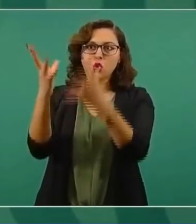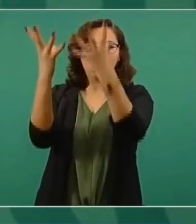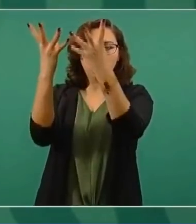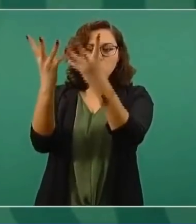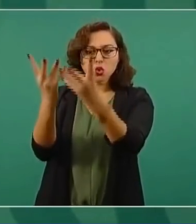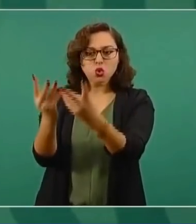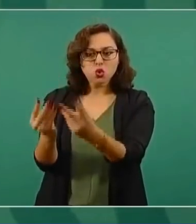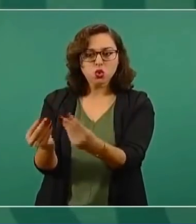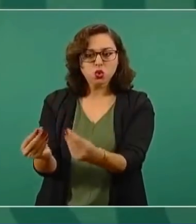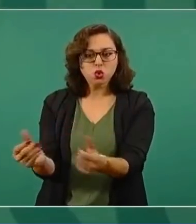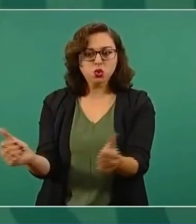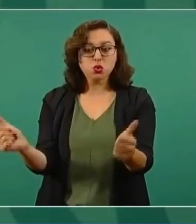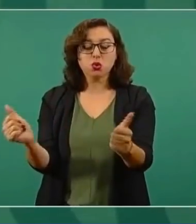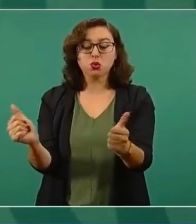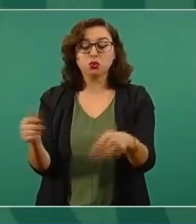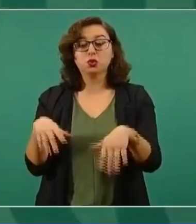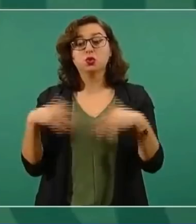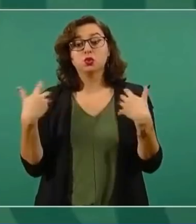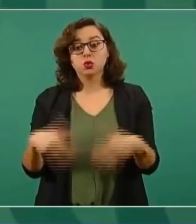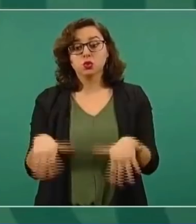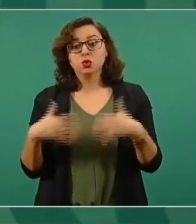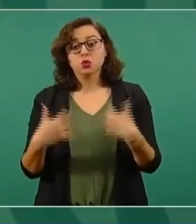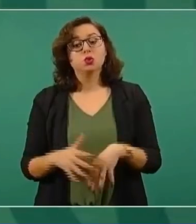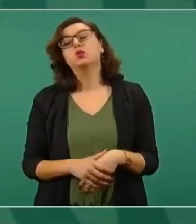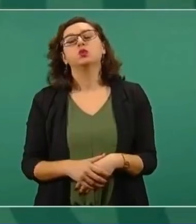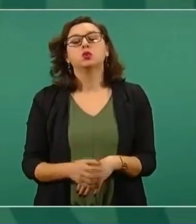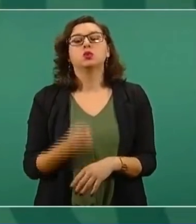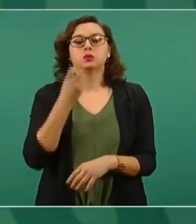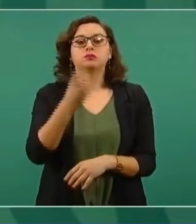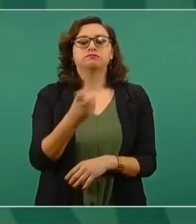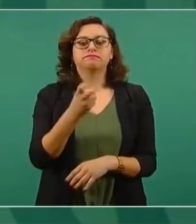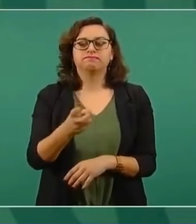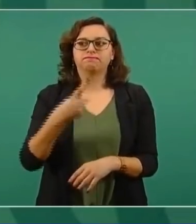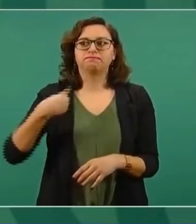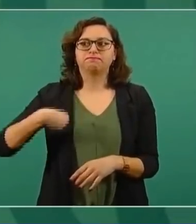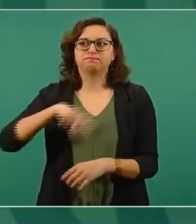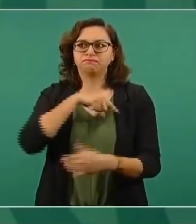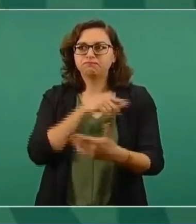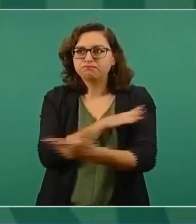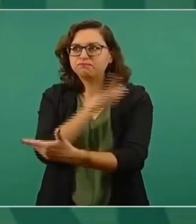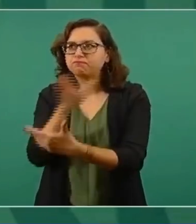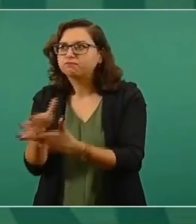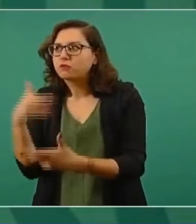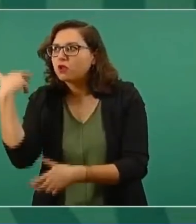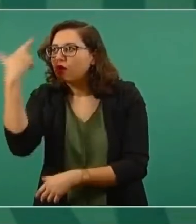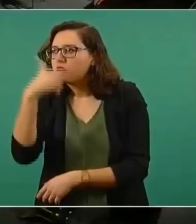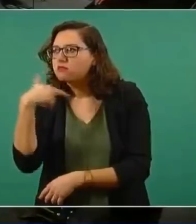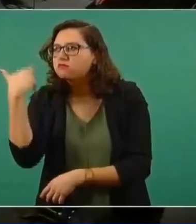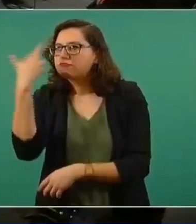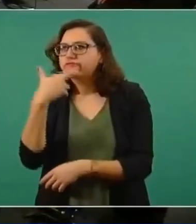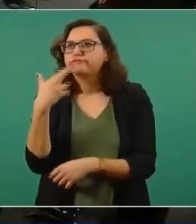estamos allá y se está trabajando para rehabilitar